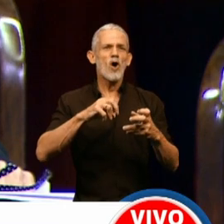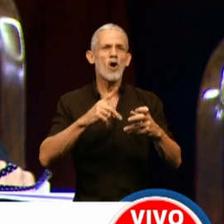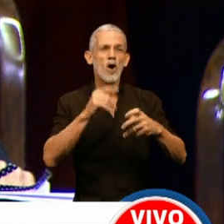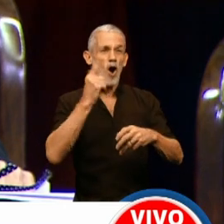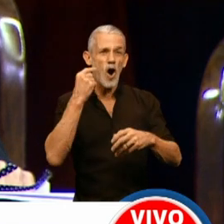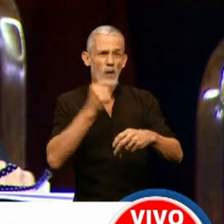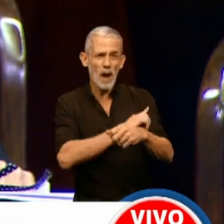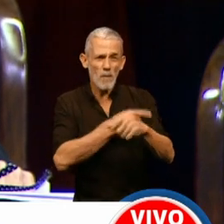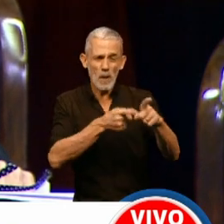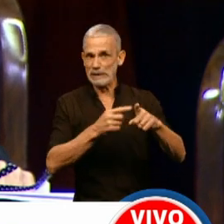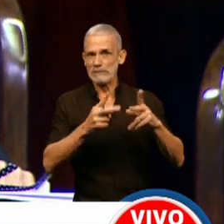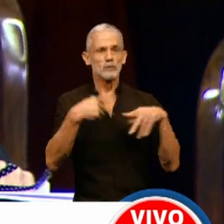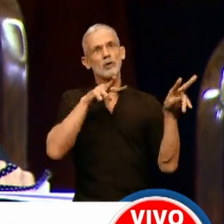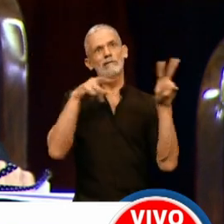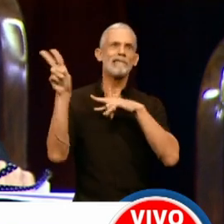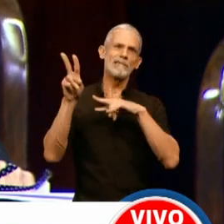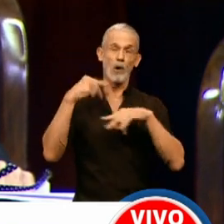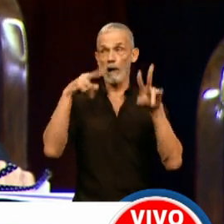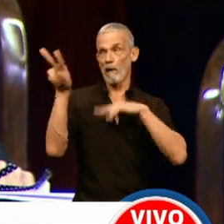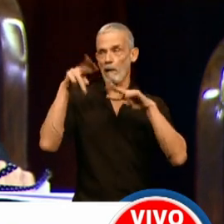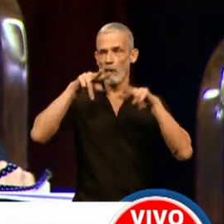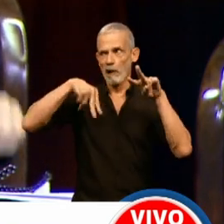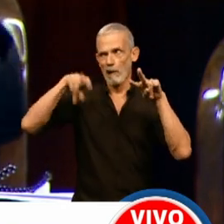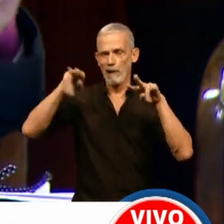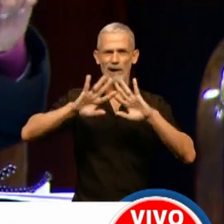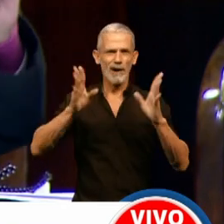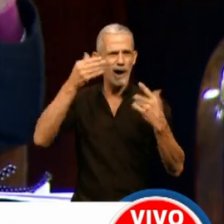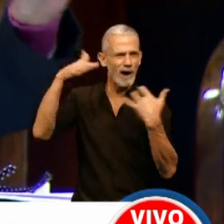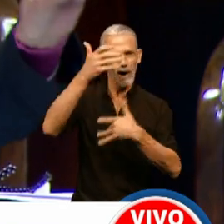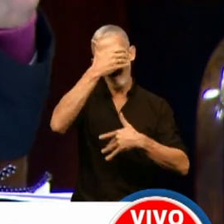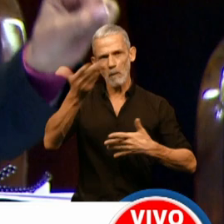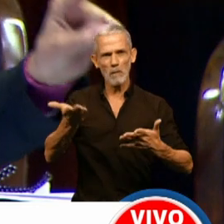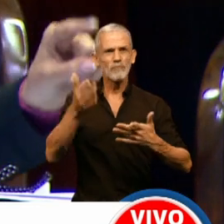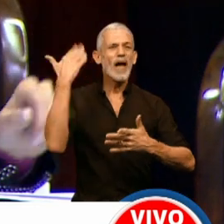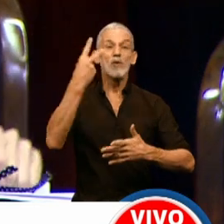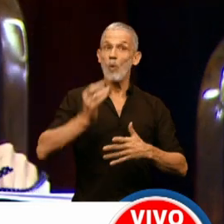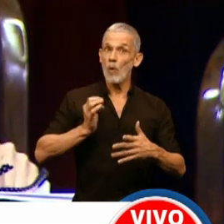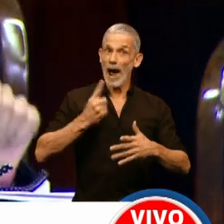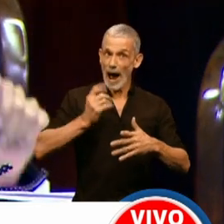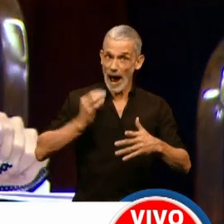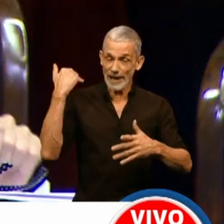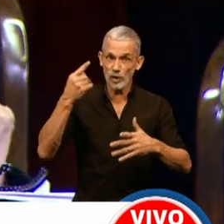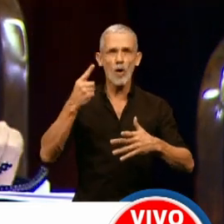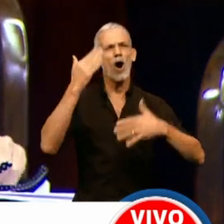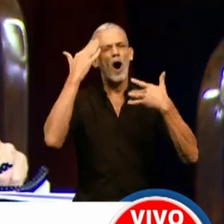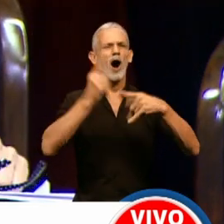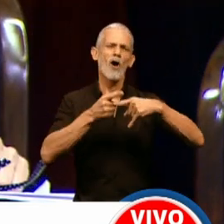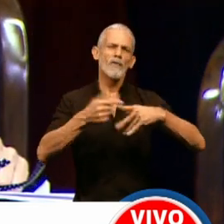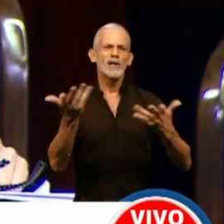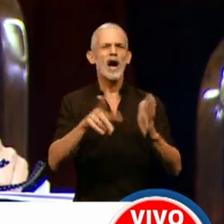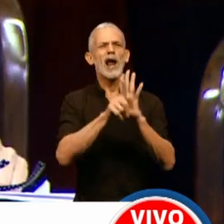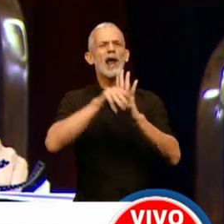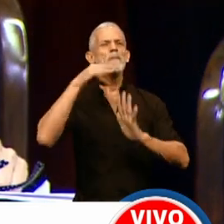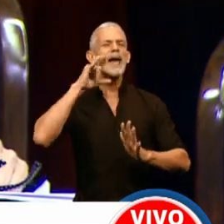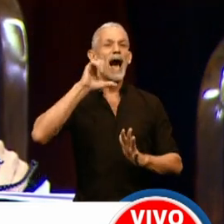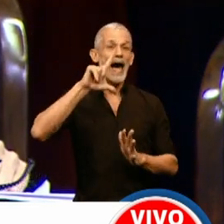pero todos miran por otro lado baja la mirada ahora hace un año saludamos y celebramos la ley